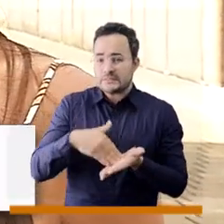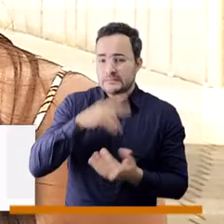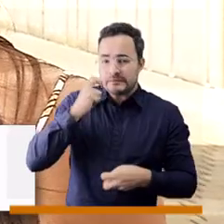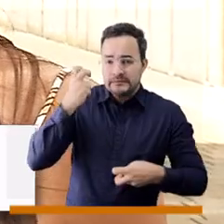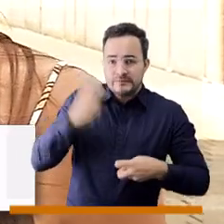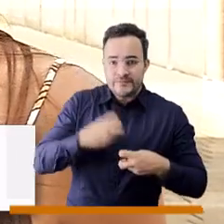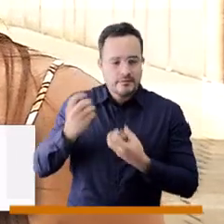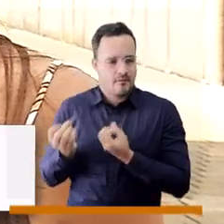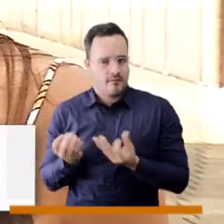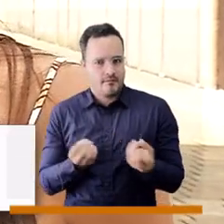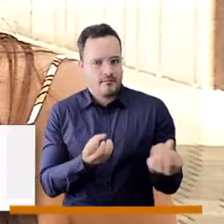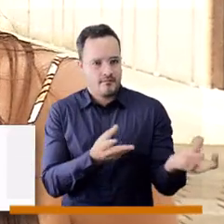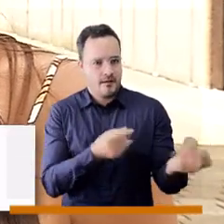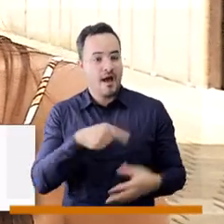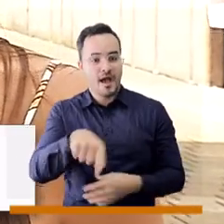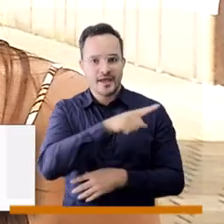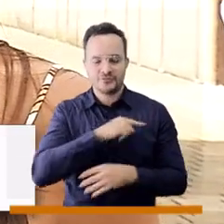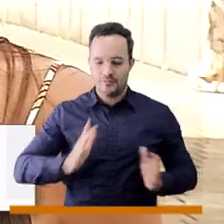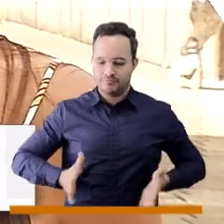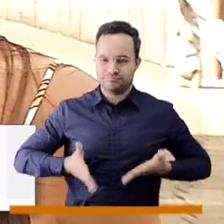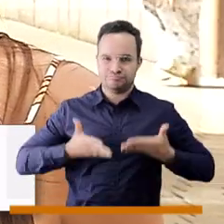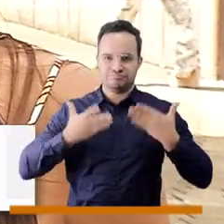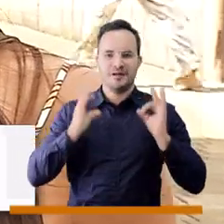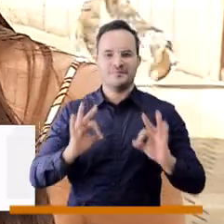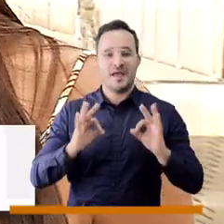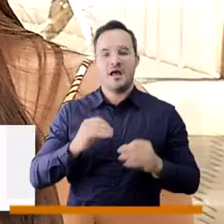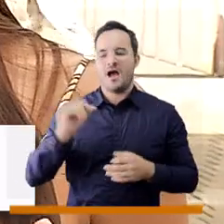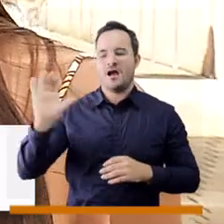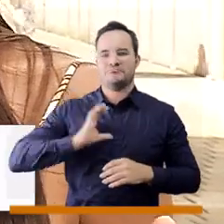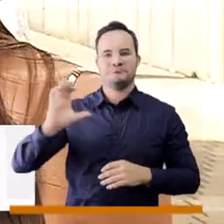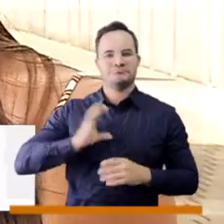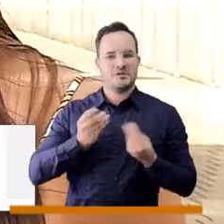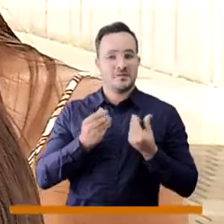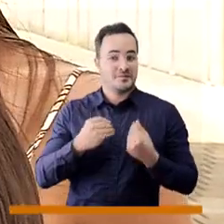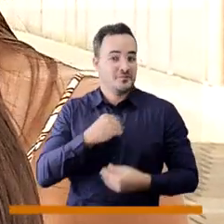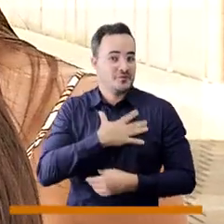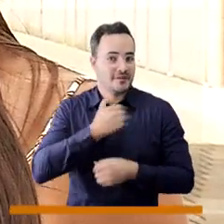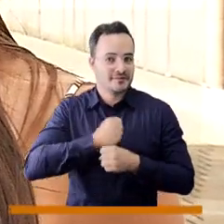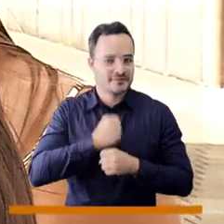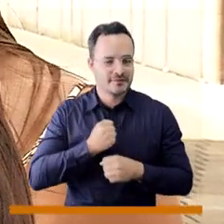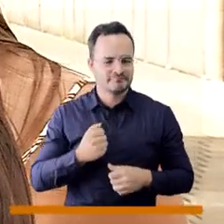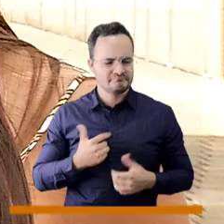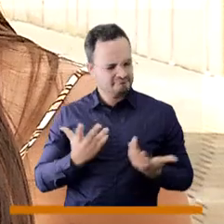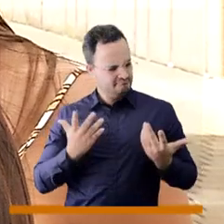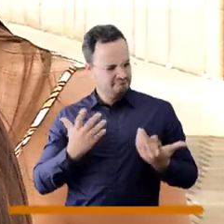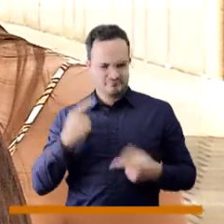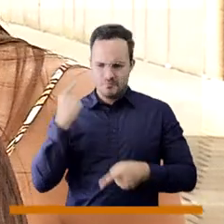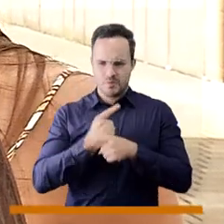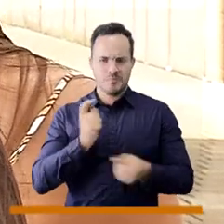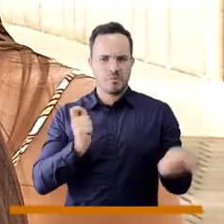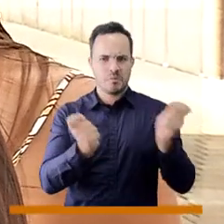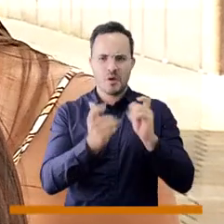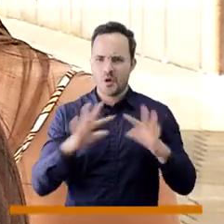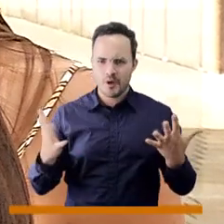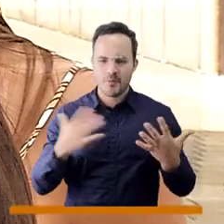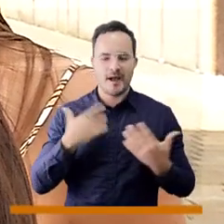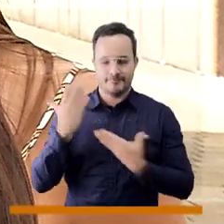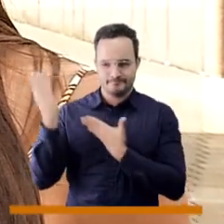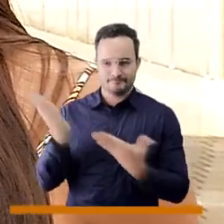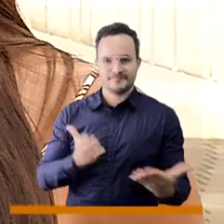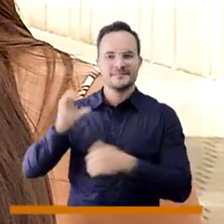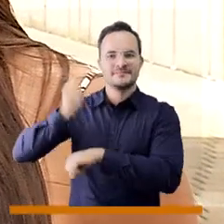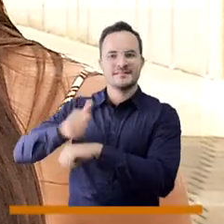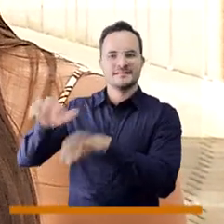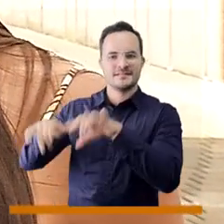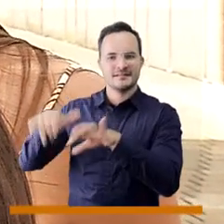ciudad y así puedan mejorar sus ingresos económicos. Pero, ¿esto cómo se logra? Por eso estamos con la Secretaria de Inclusión